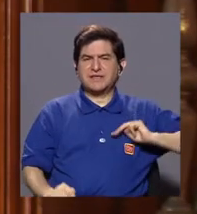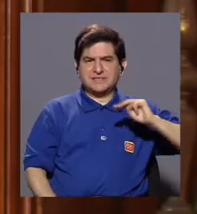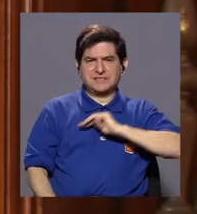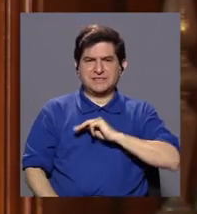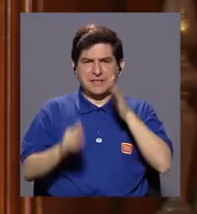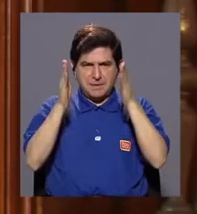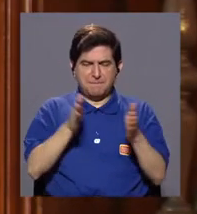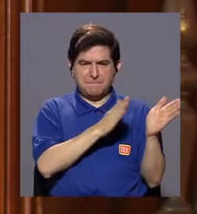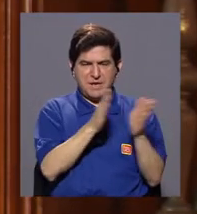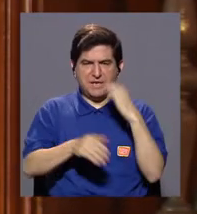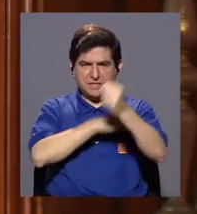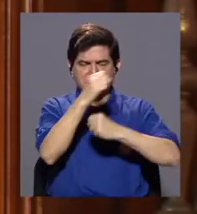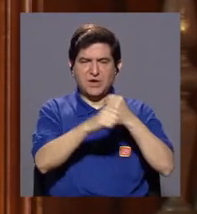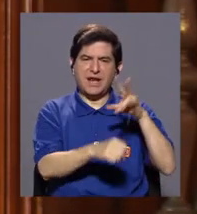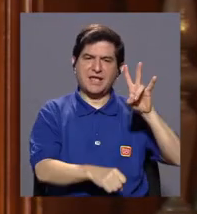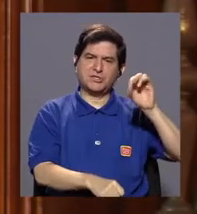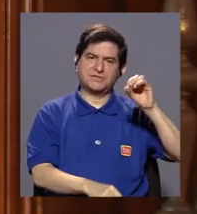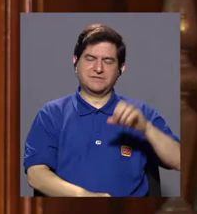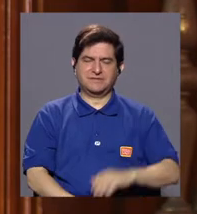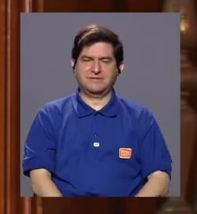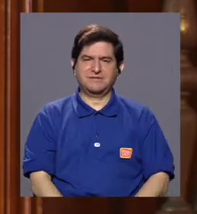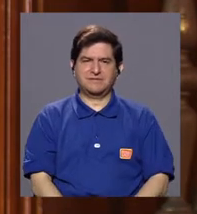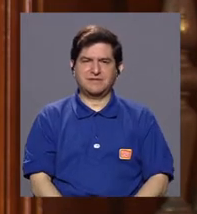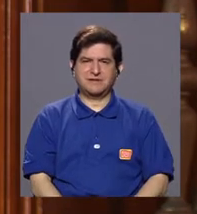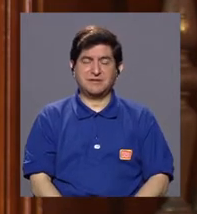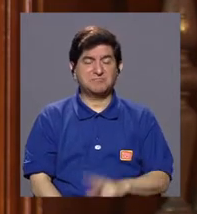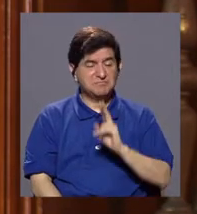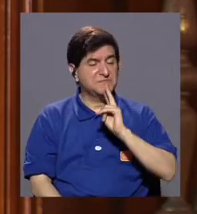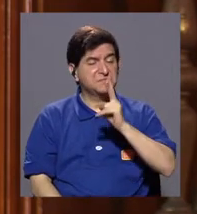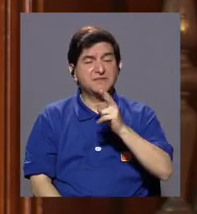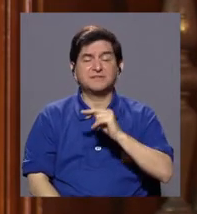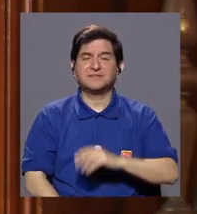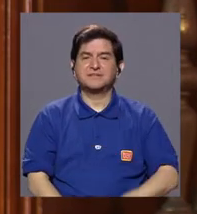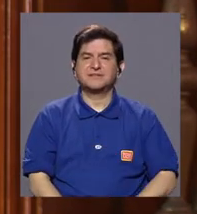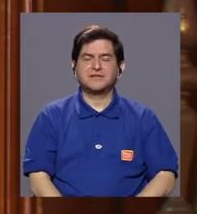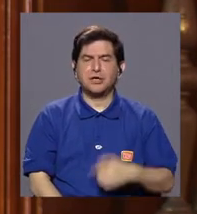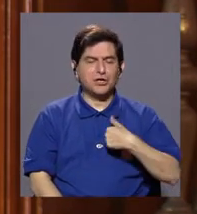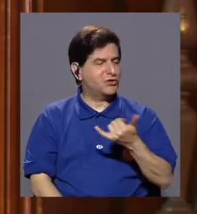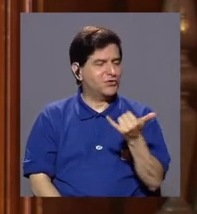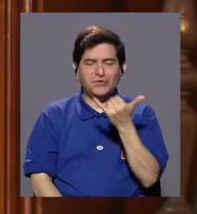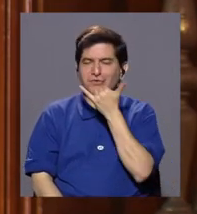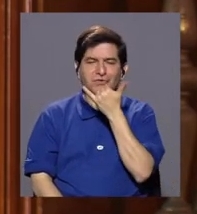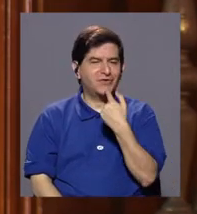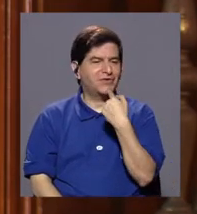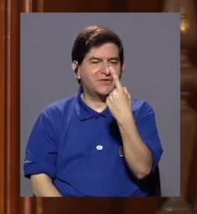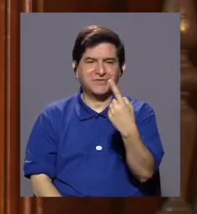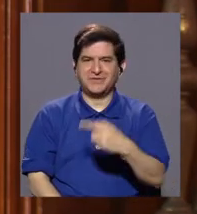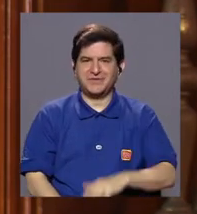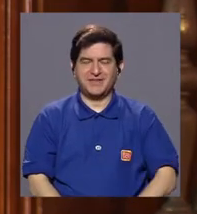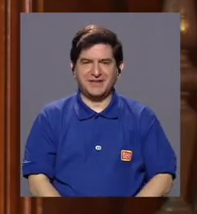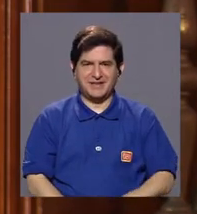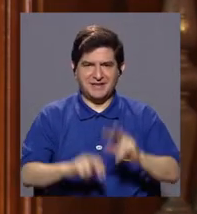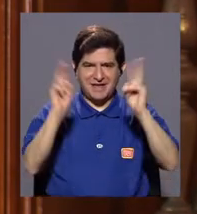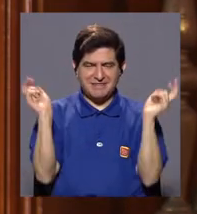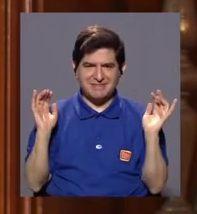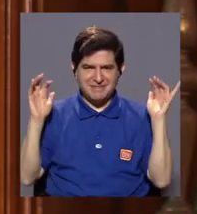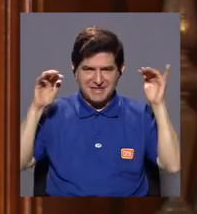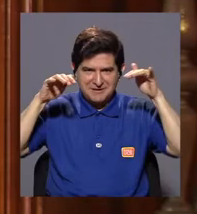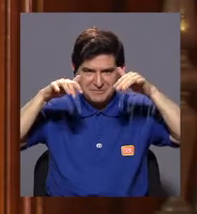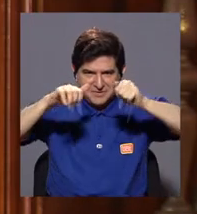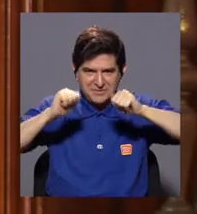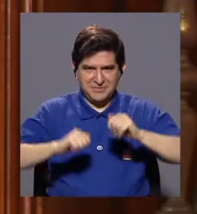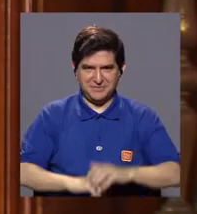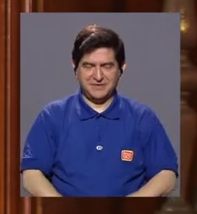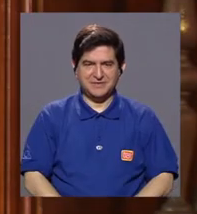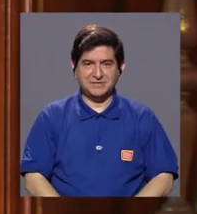ministro de Planificación en los 70s, porque es cierto. Y no me equivoqué al decir que el tema migratorio